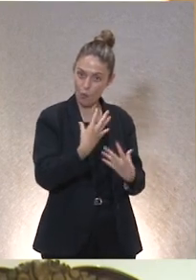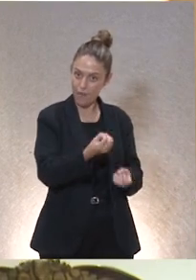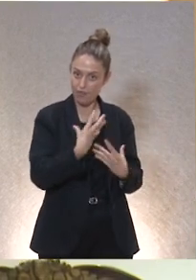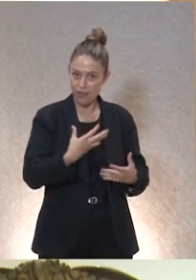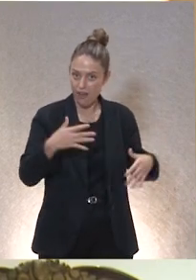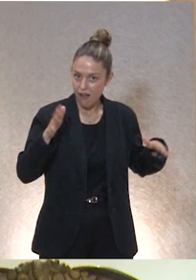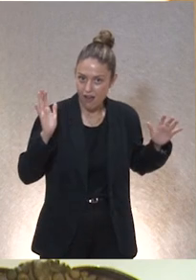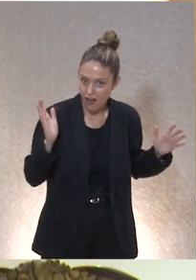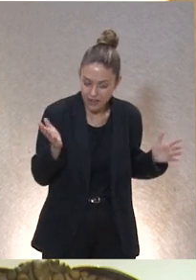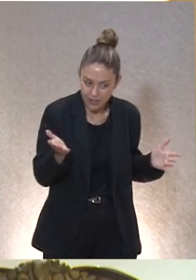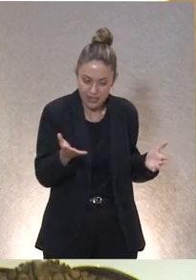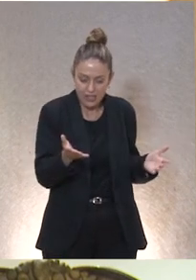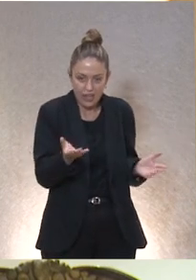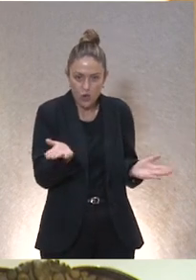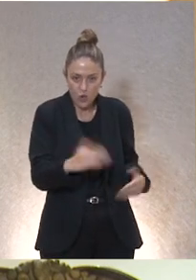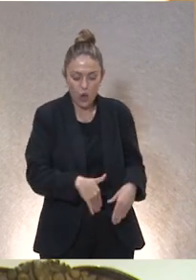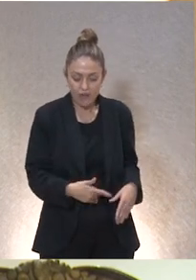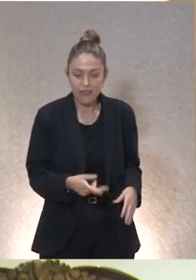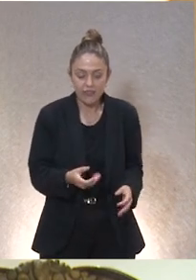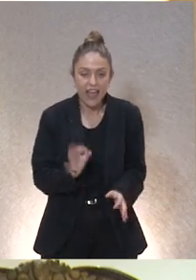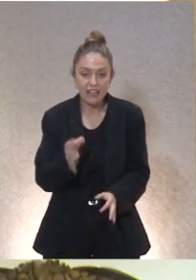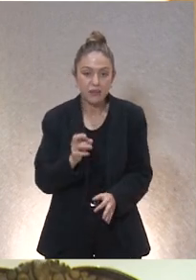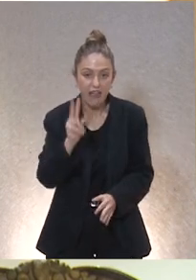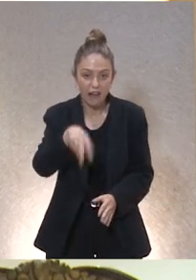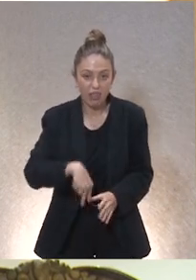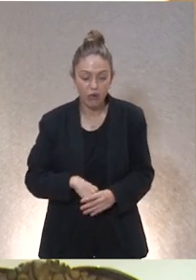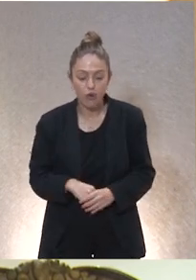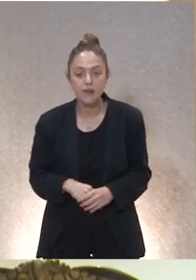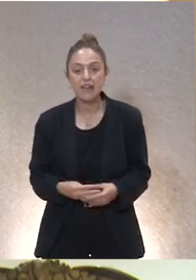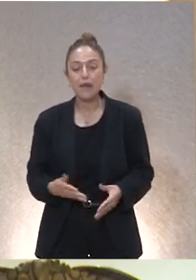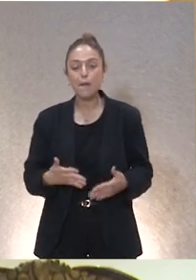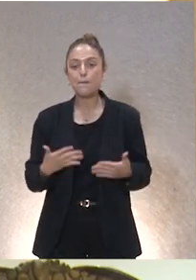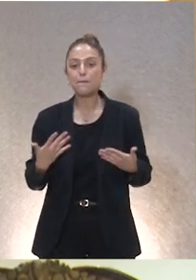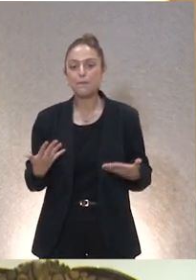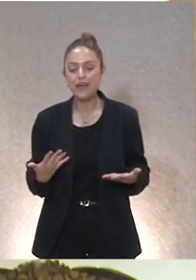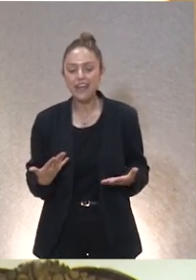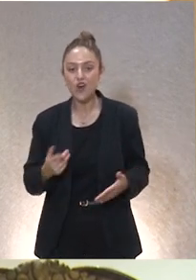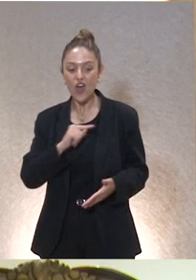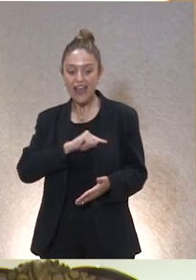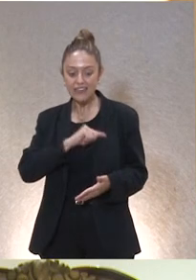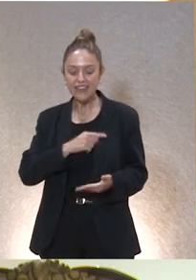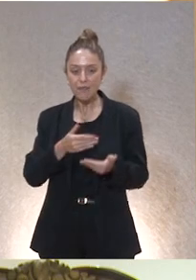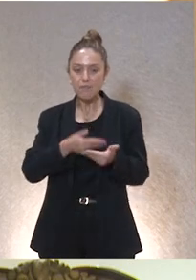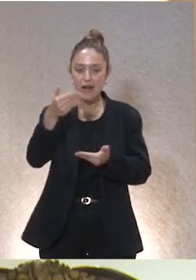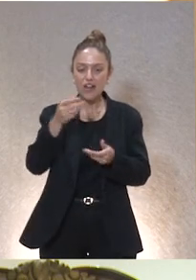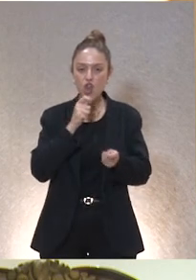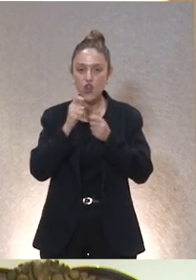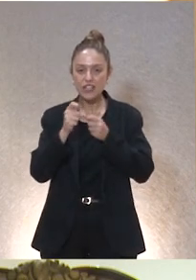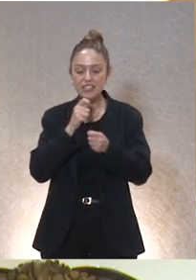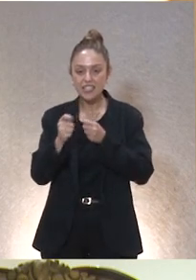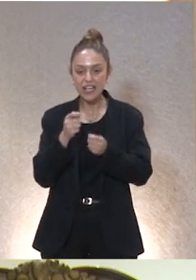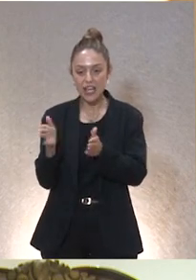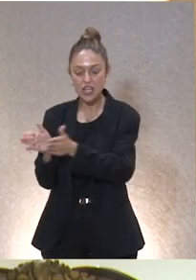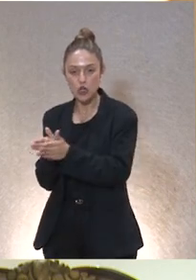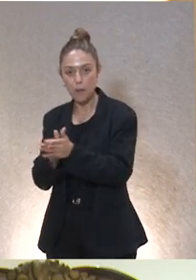ausencia y no les fanta razón pero ello no impugna que haya una ética periodística y que muchos de mis